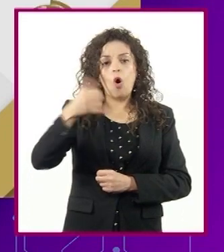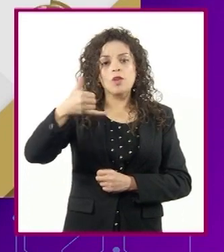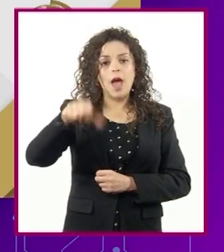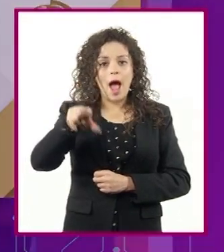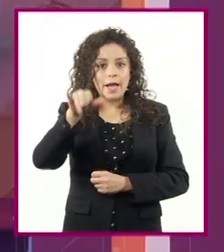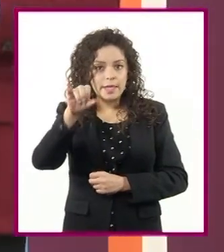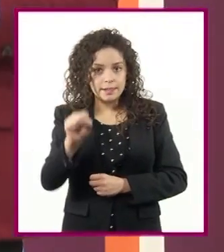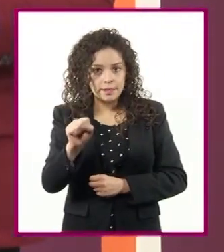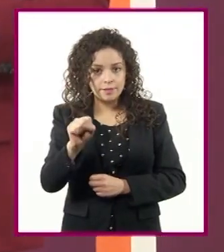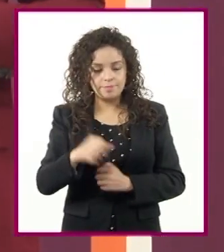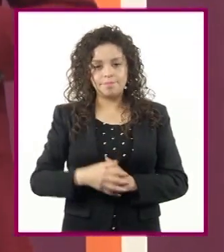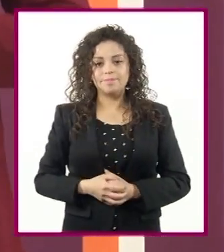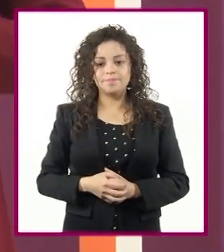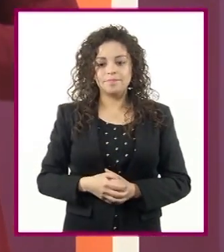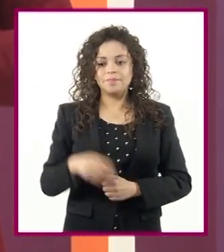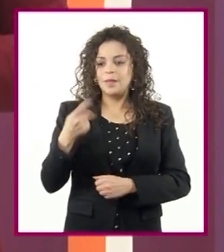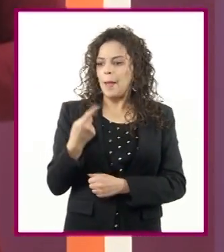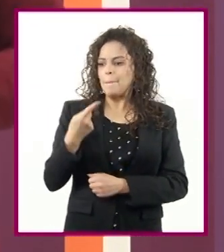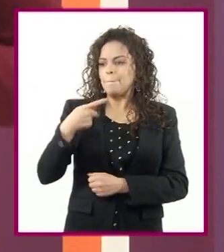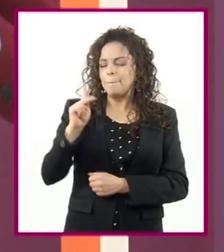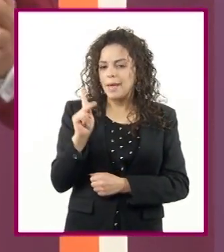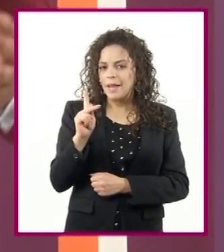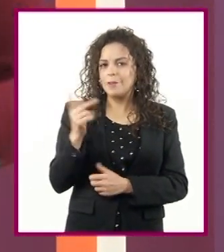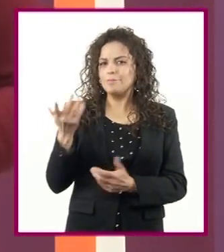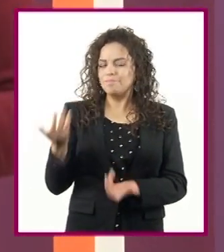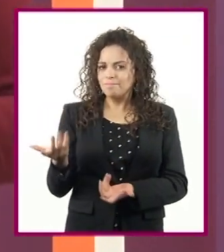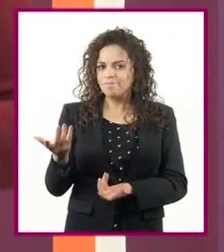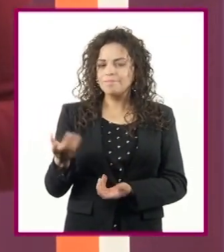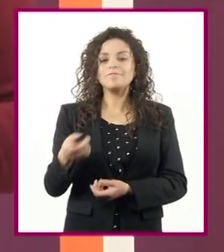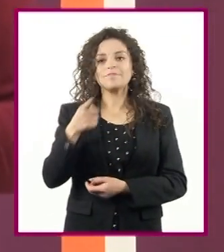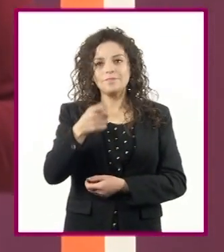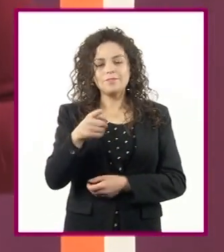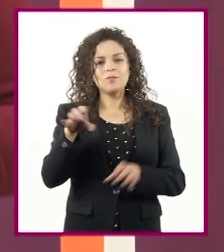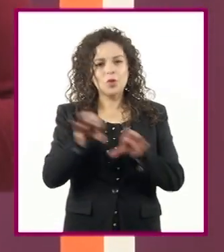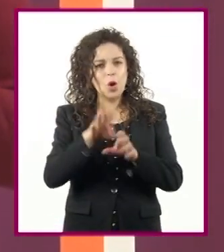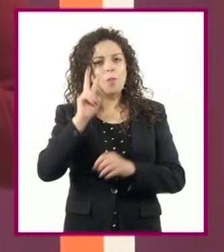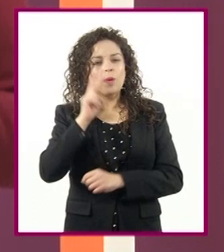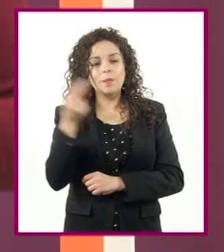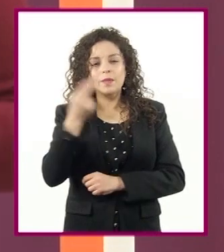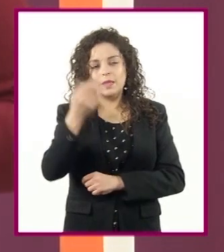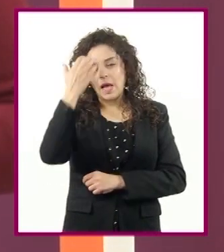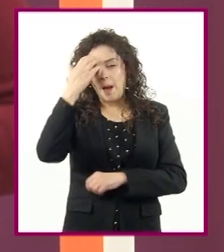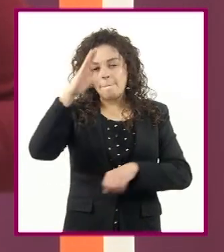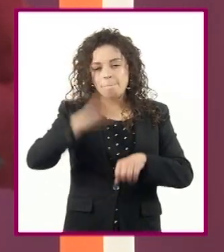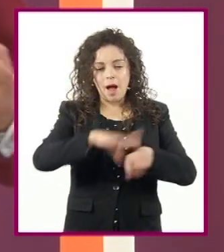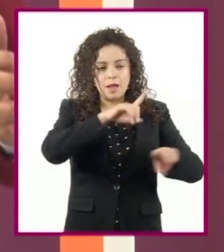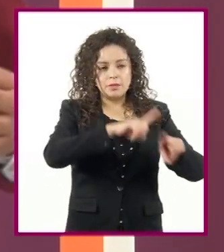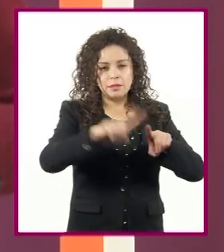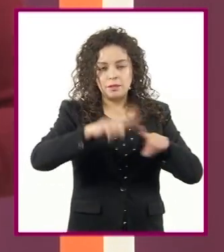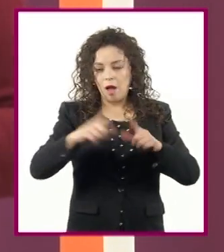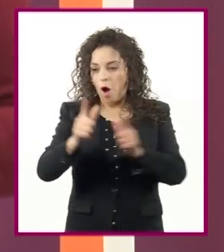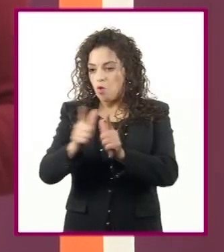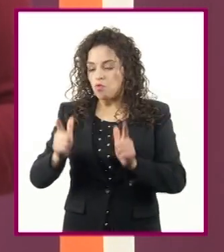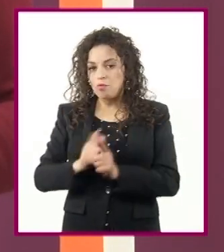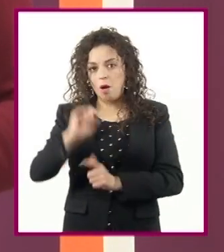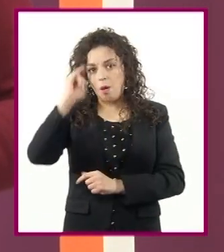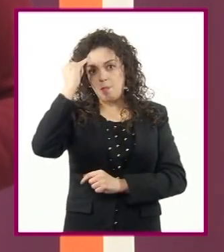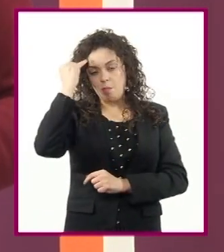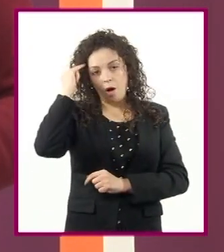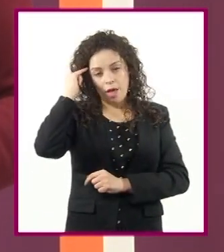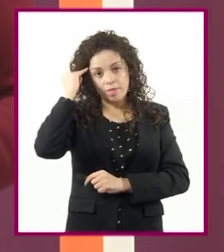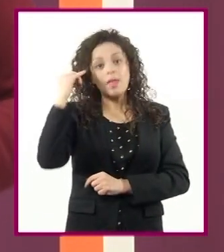Pero Nadia, ¿qué te parece si para conocer un poco más sobre la diversidad de grupos indígenas que hay en México,